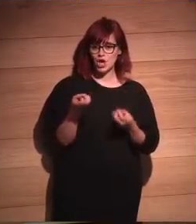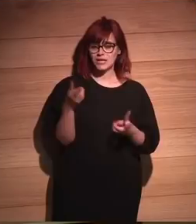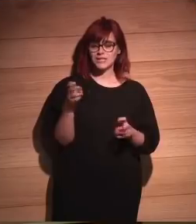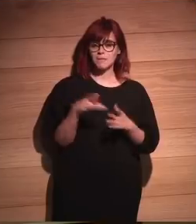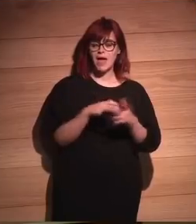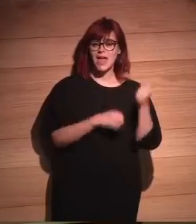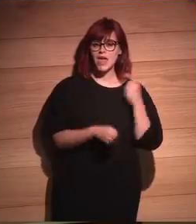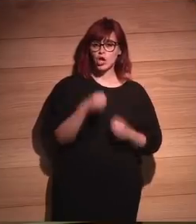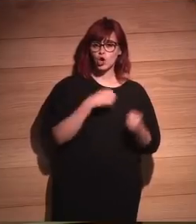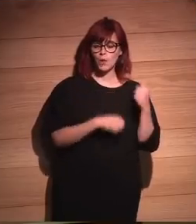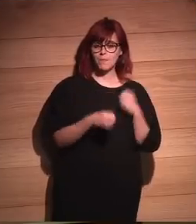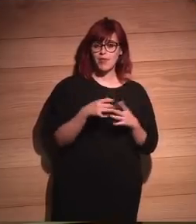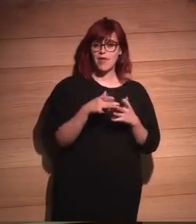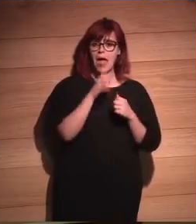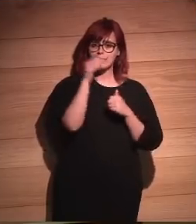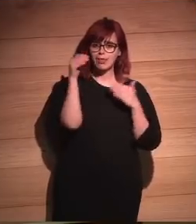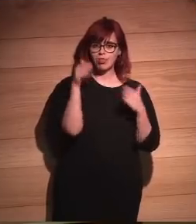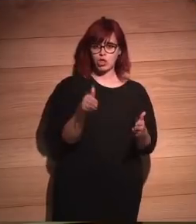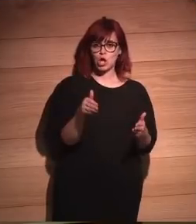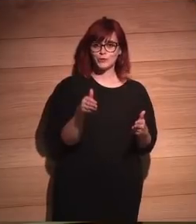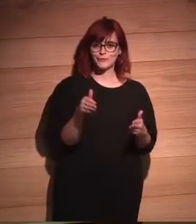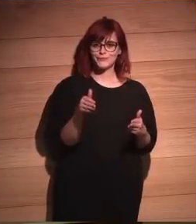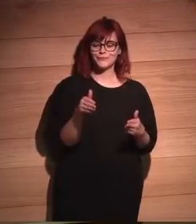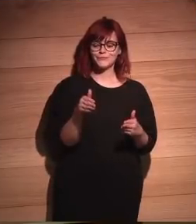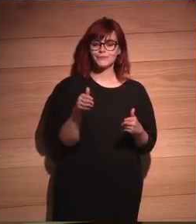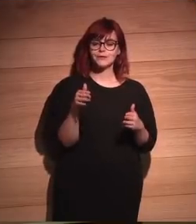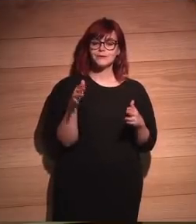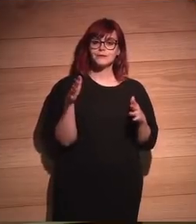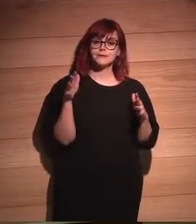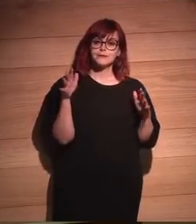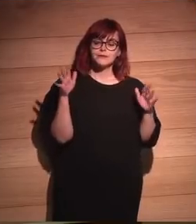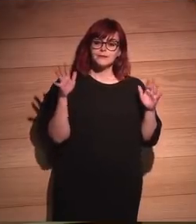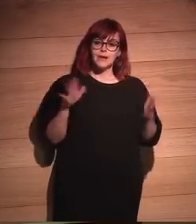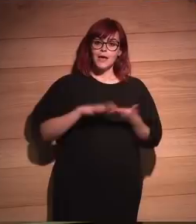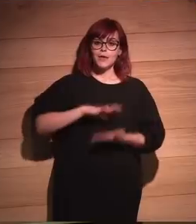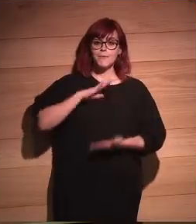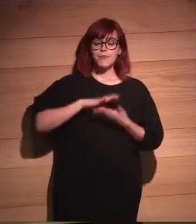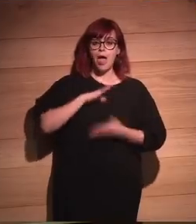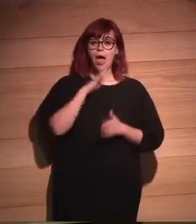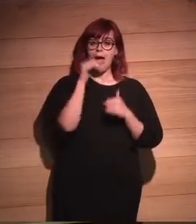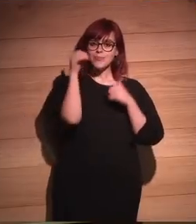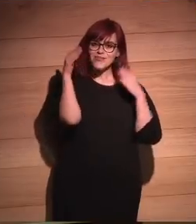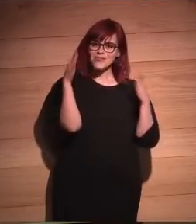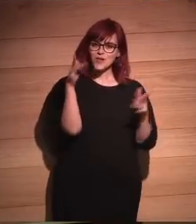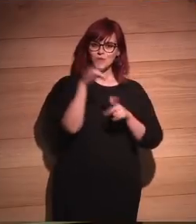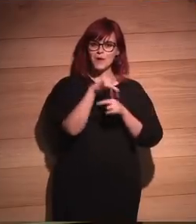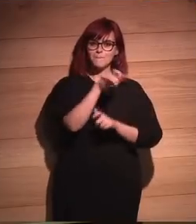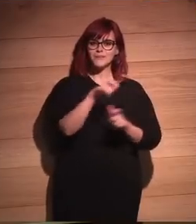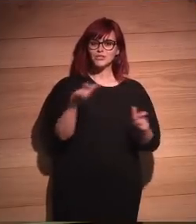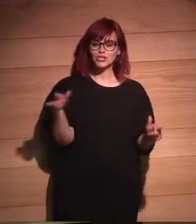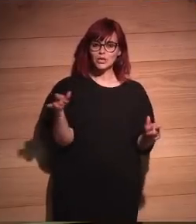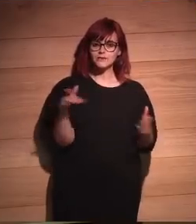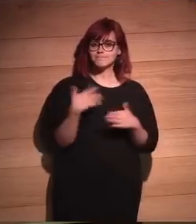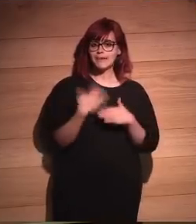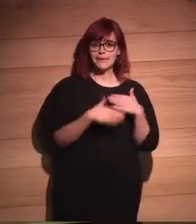de economía de la atención. Es decir, que la capacidad de atención que tiene una persona es